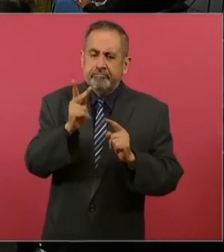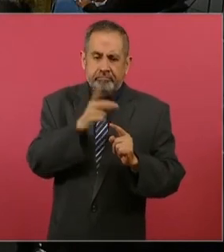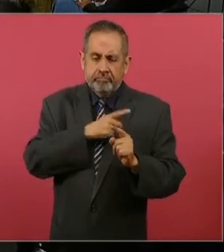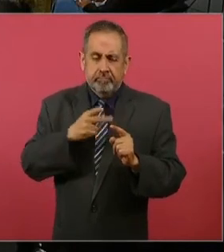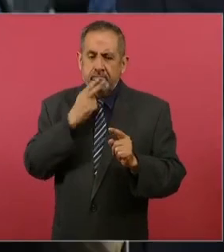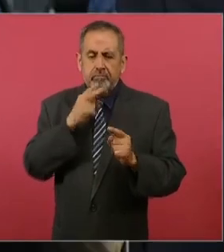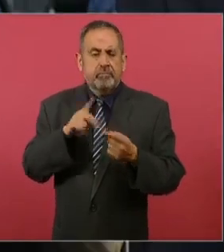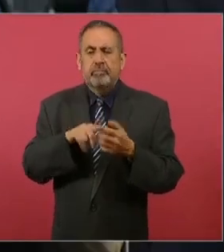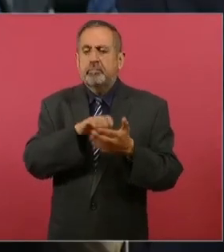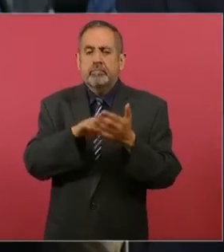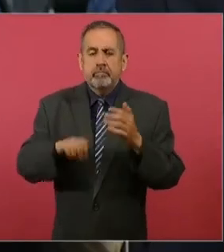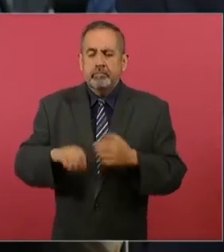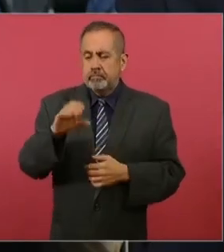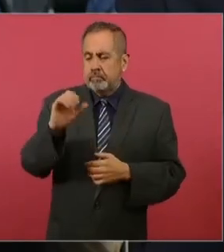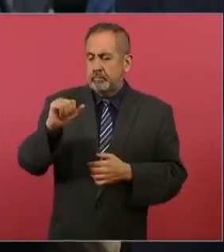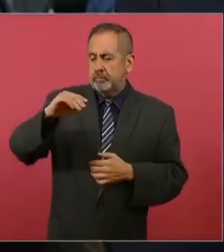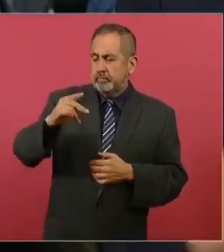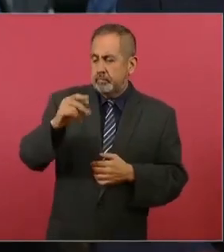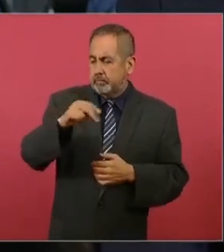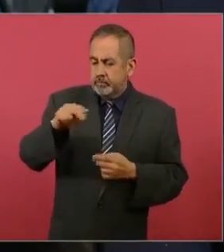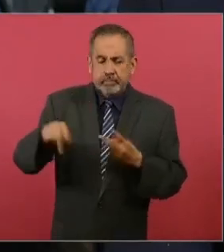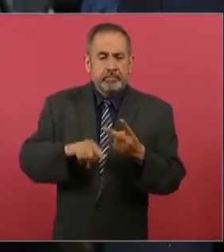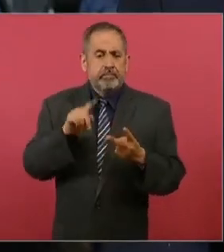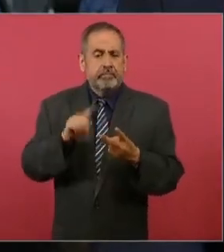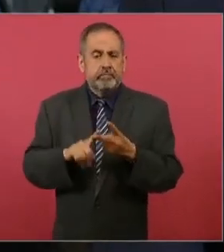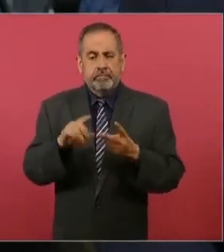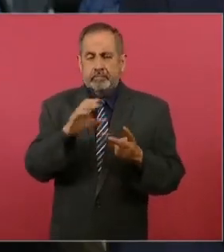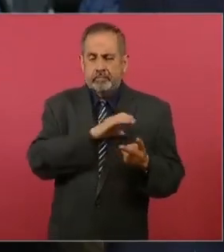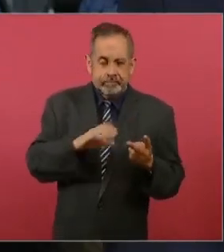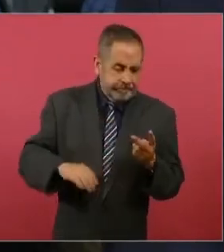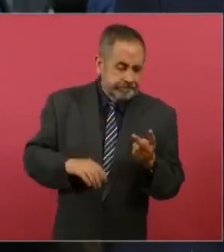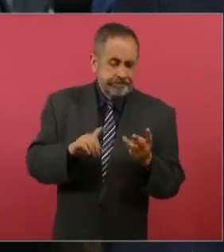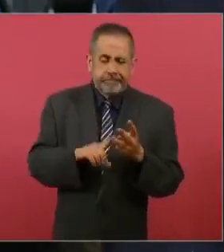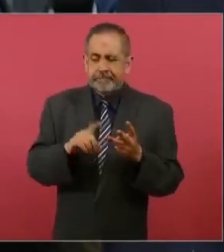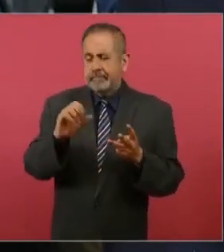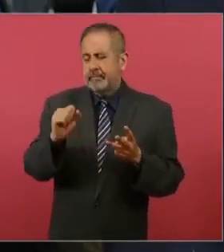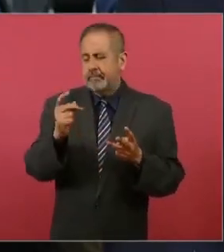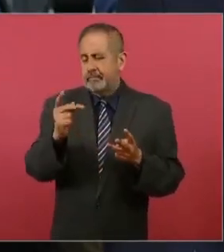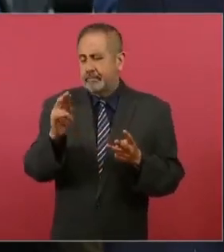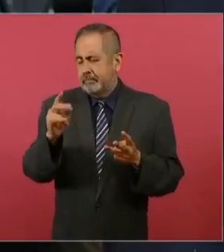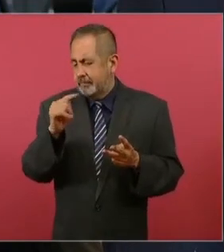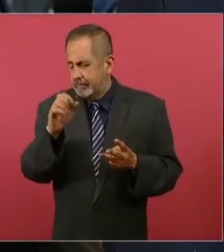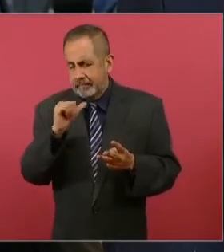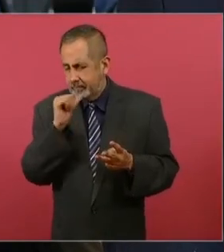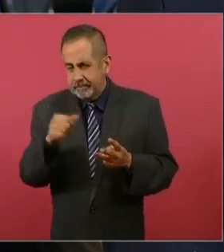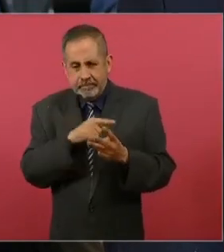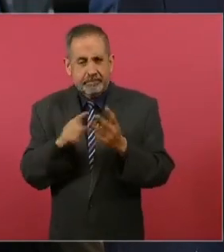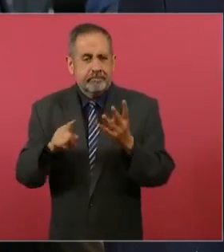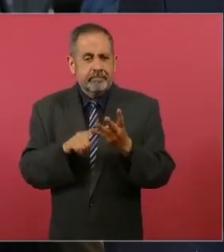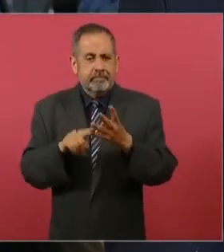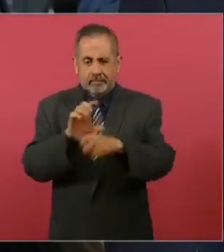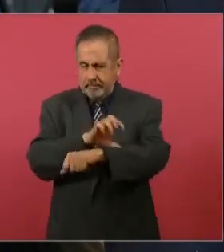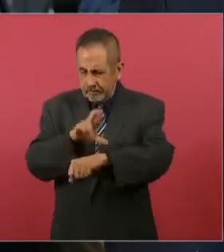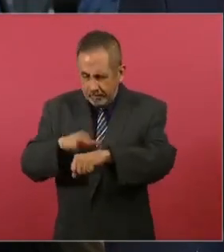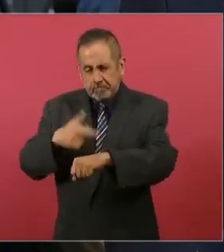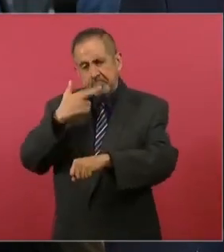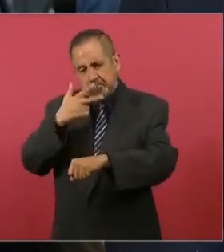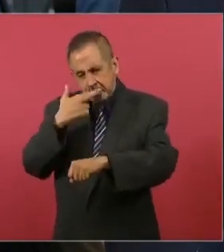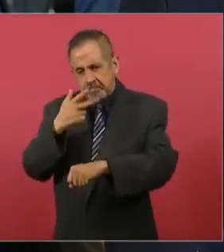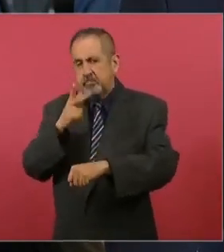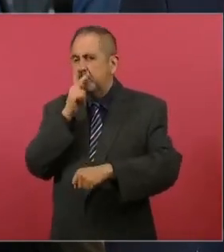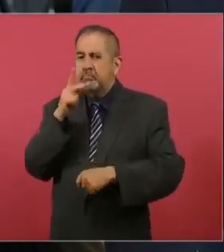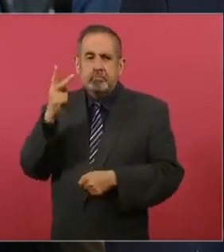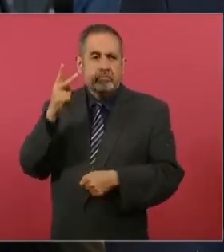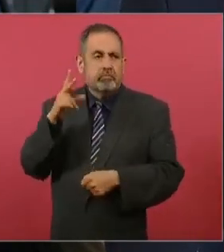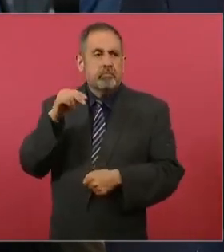por ejemplo, no mencionaran campaña, que no mencionaran aspirante o candidato, que mencionaran pues el coordinador, que mencionaran recorridos